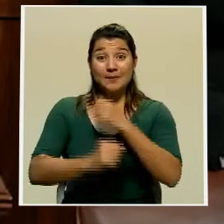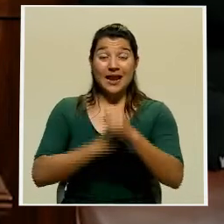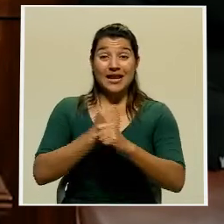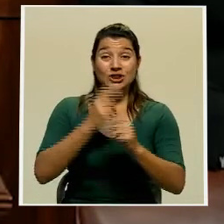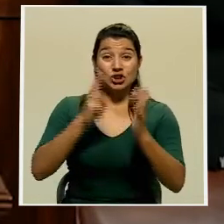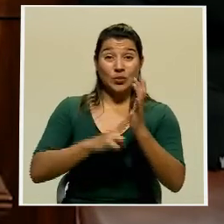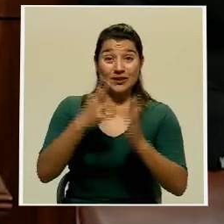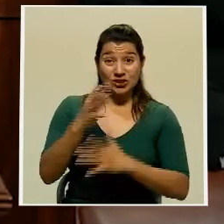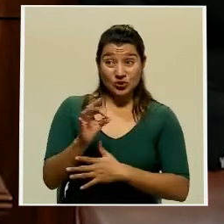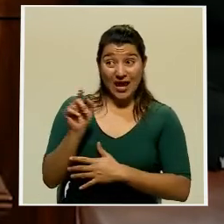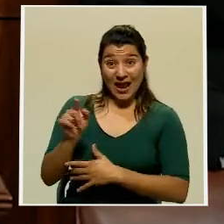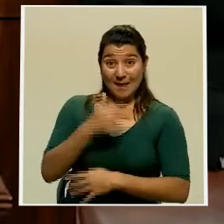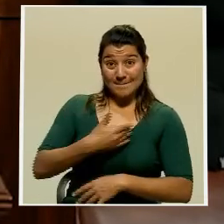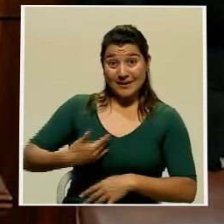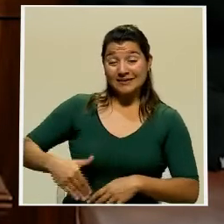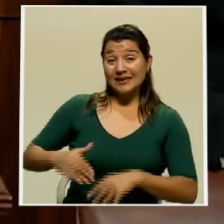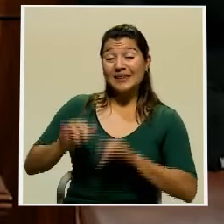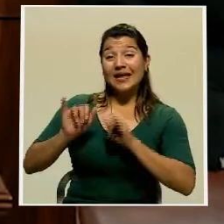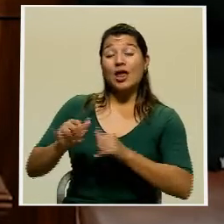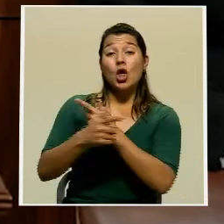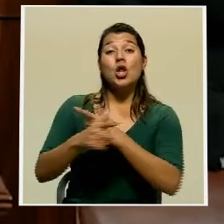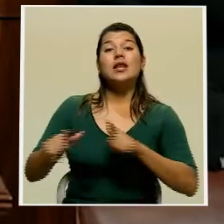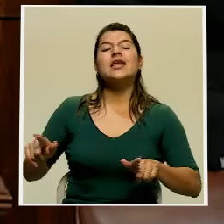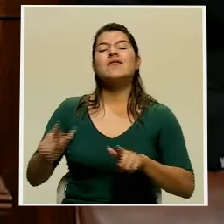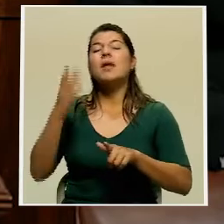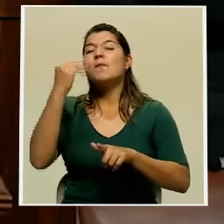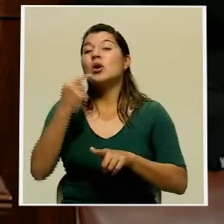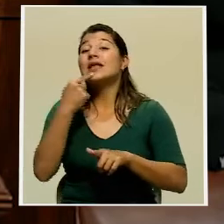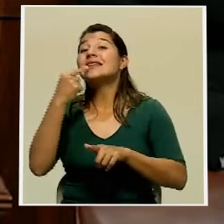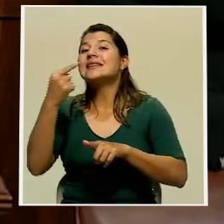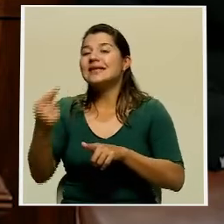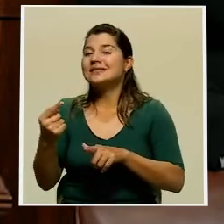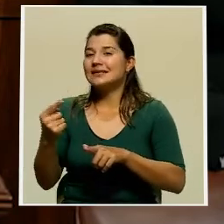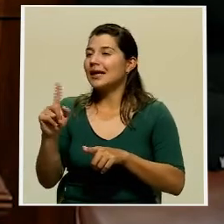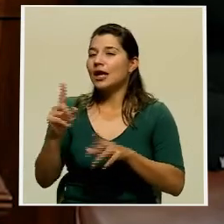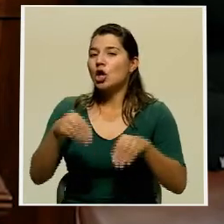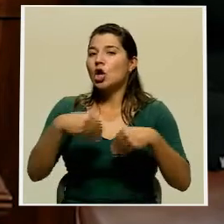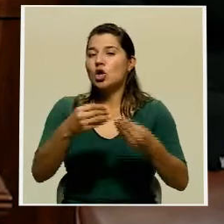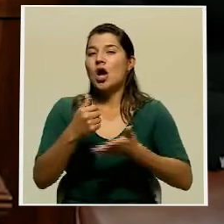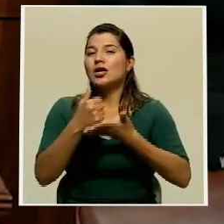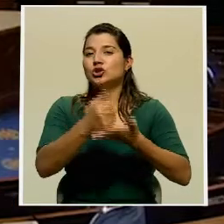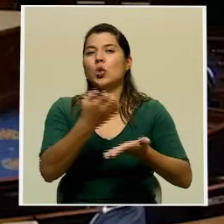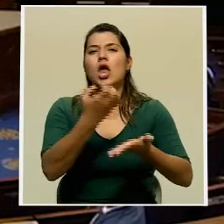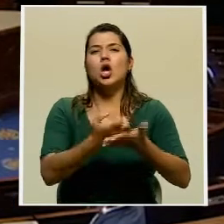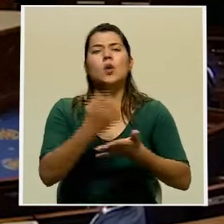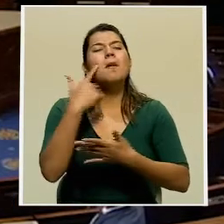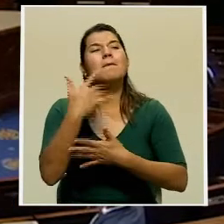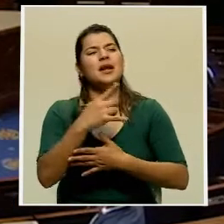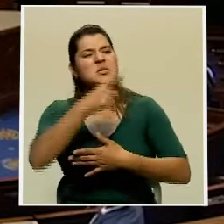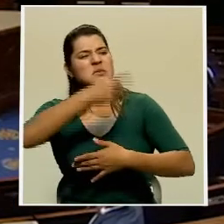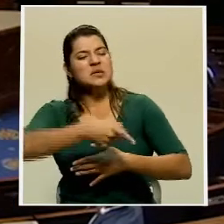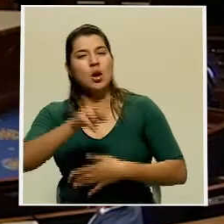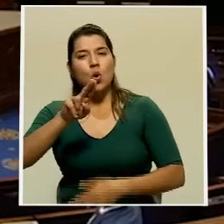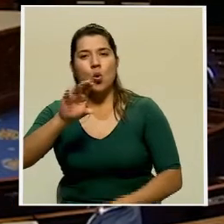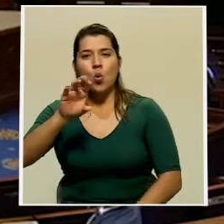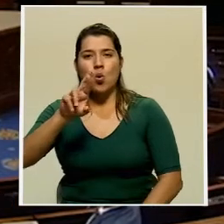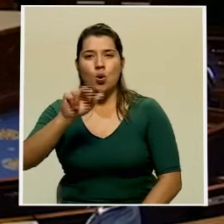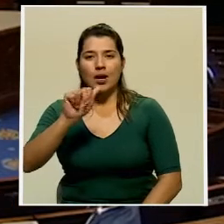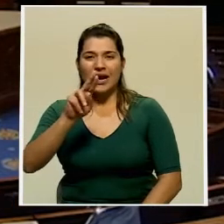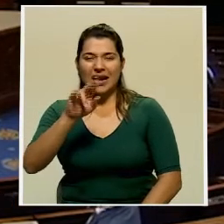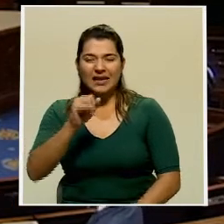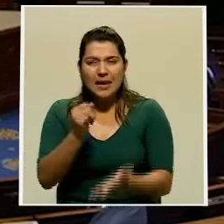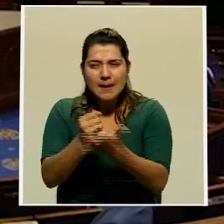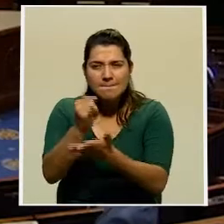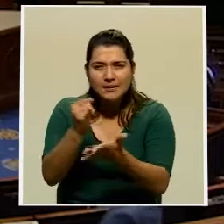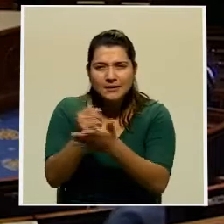2019, el mandatario fue absuelto de haber retenido ayuda económica para forzar a Ucrania a investigar presunta corrupción de su